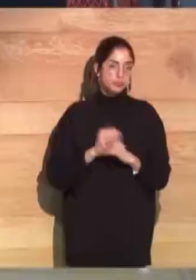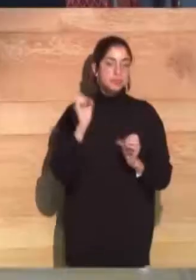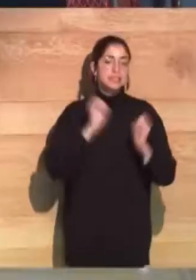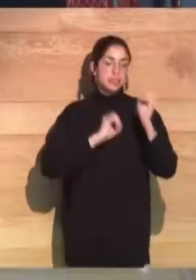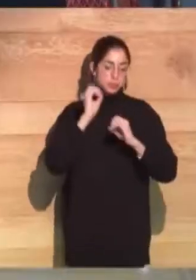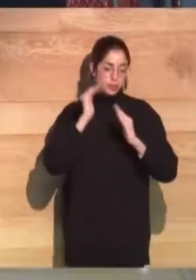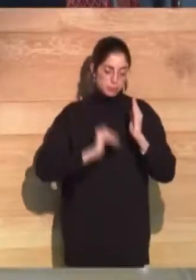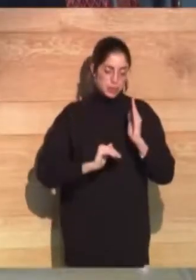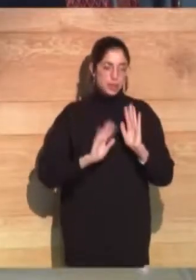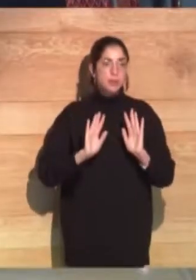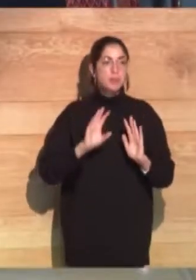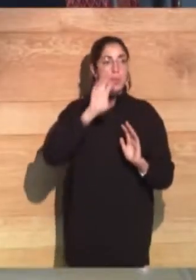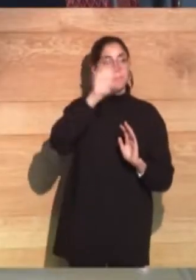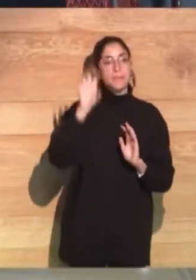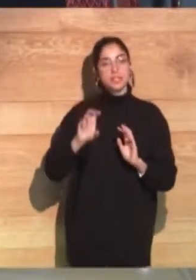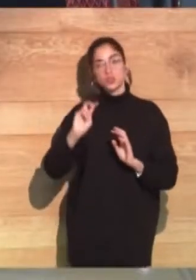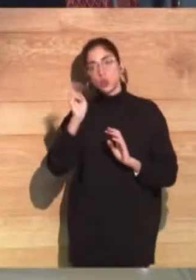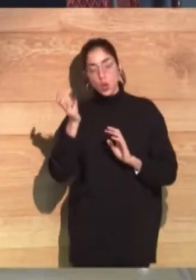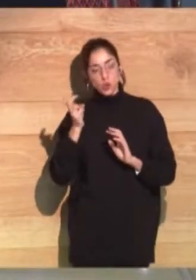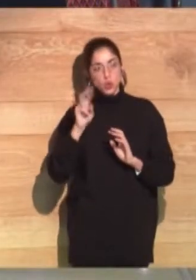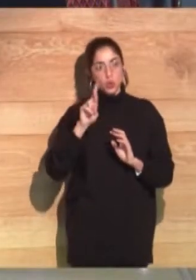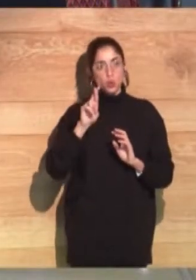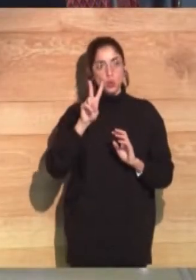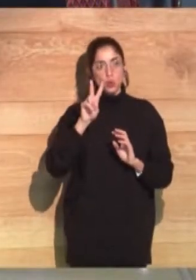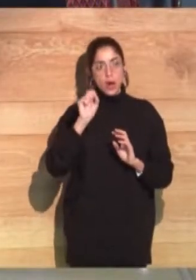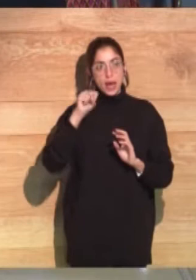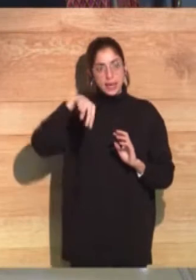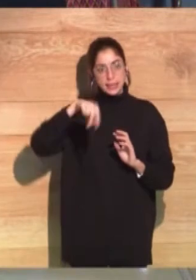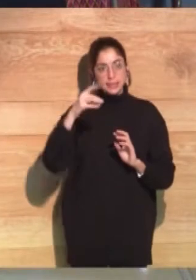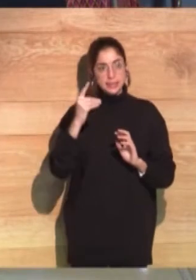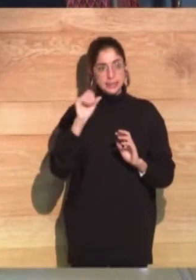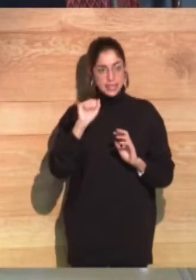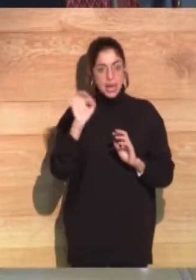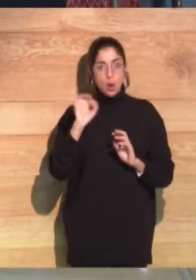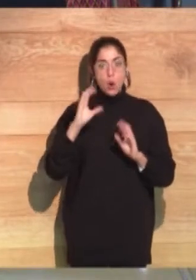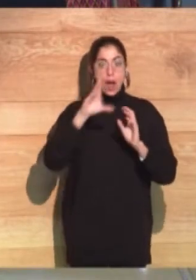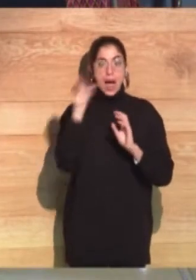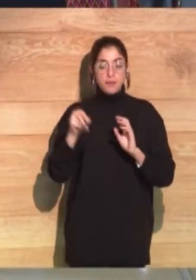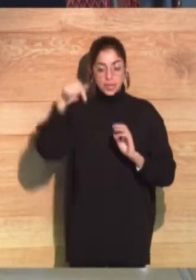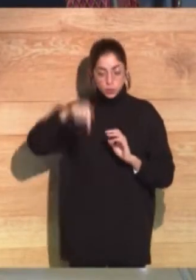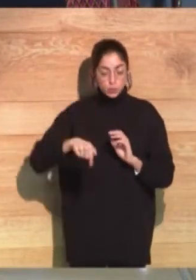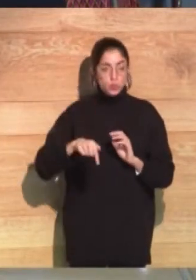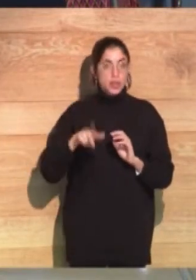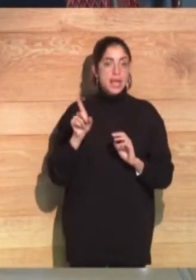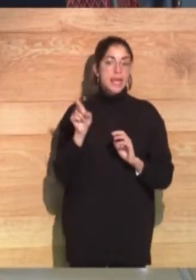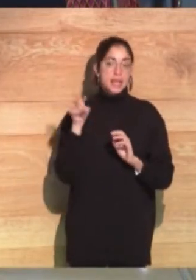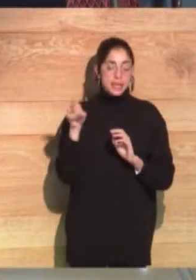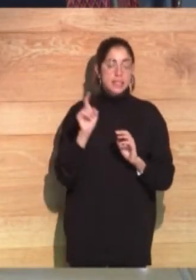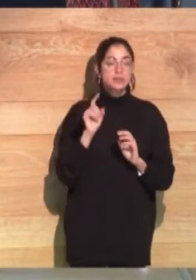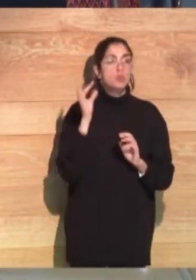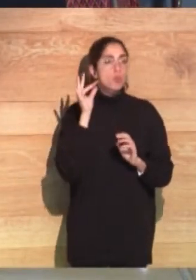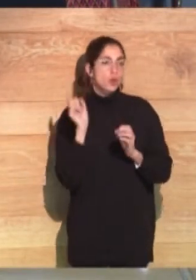Otros países como Ruanda, Sudáfrica, lo que han podido conseguir ellos en cuanto a participación de las